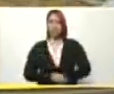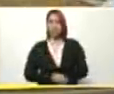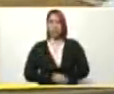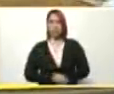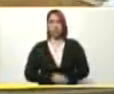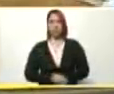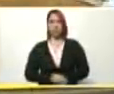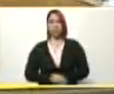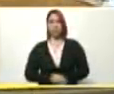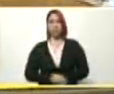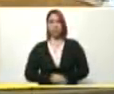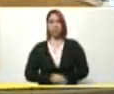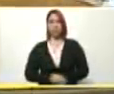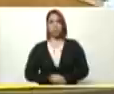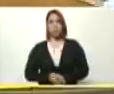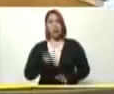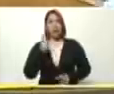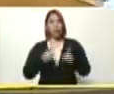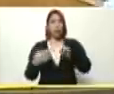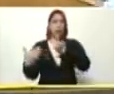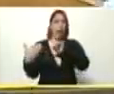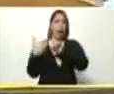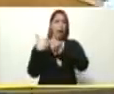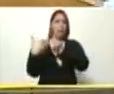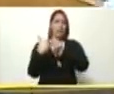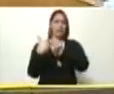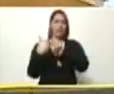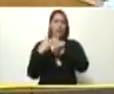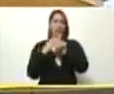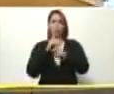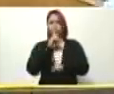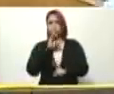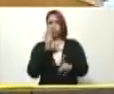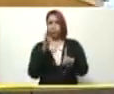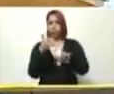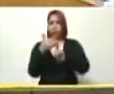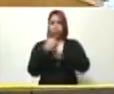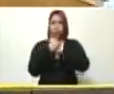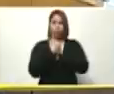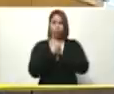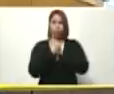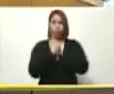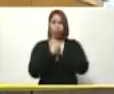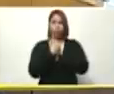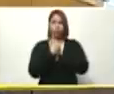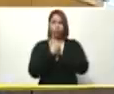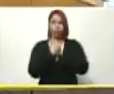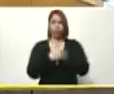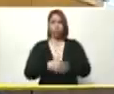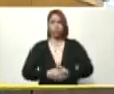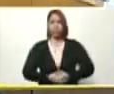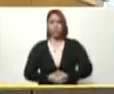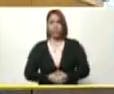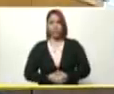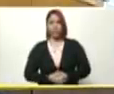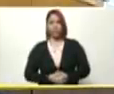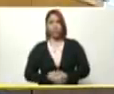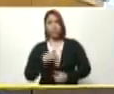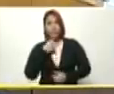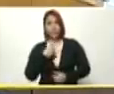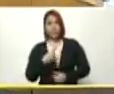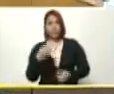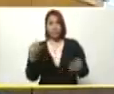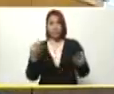Algunas amenazas ocultas, decía siempre